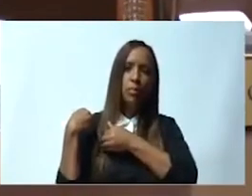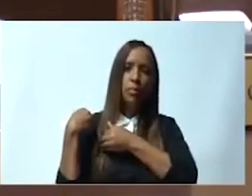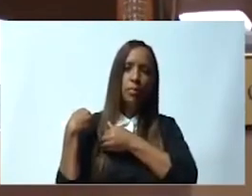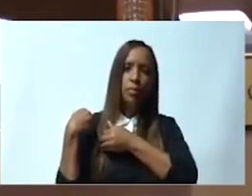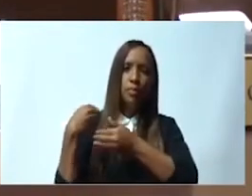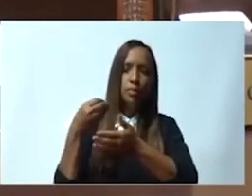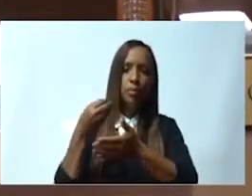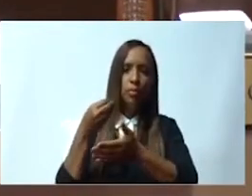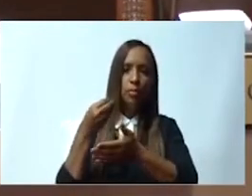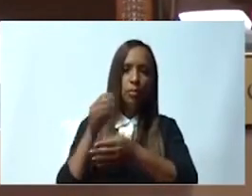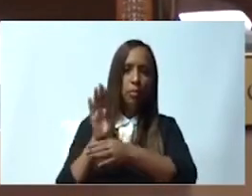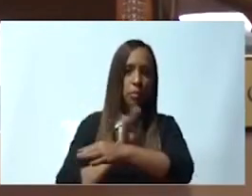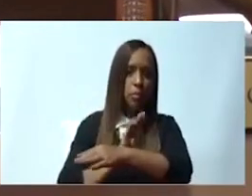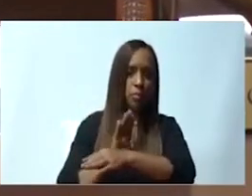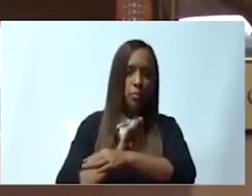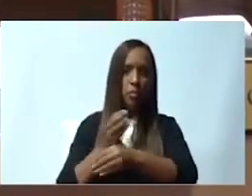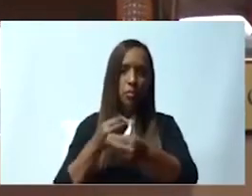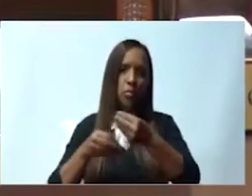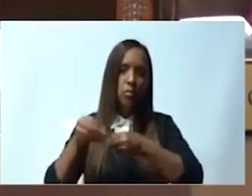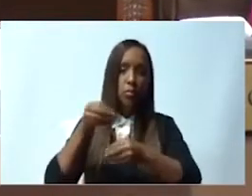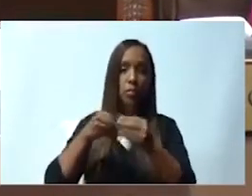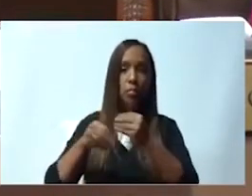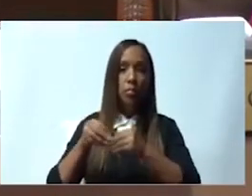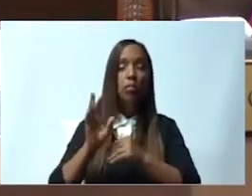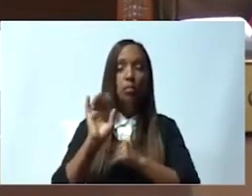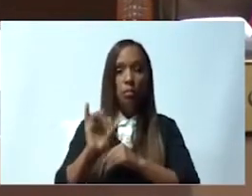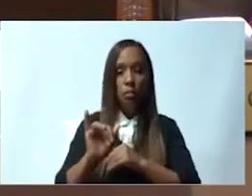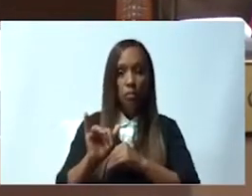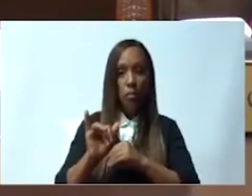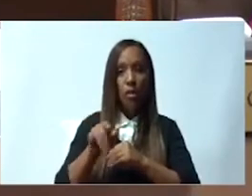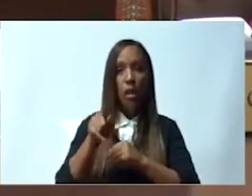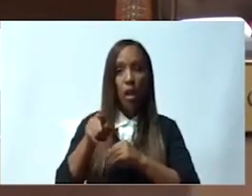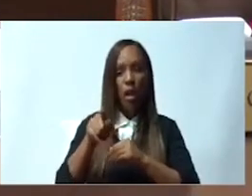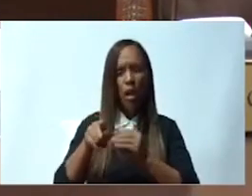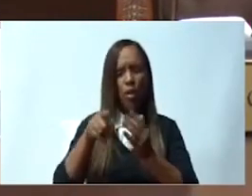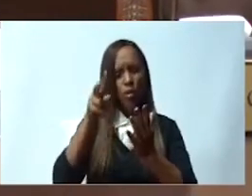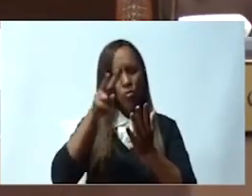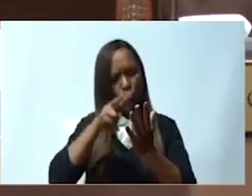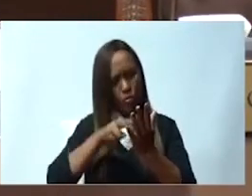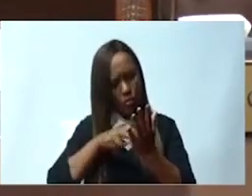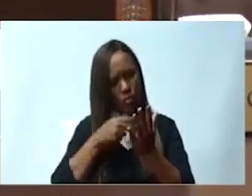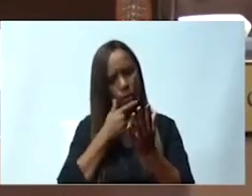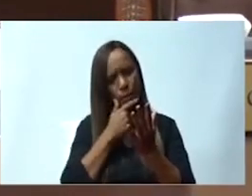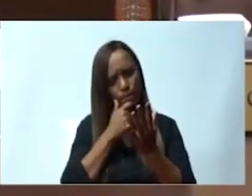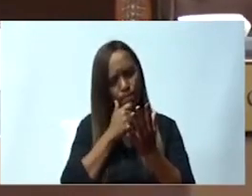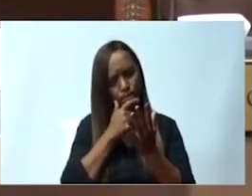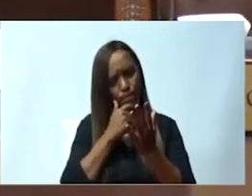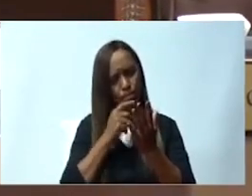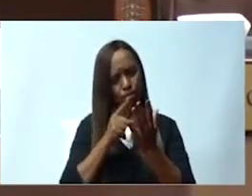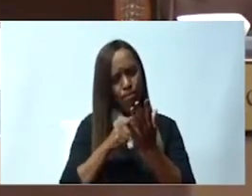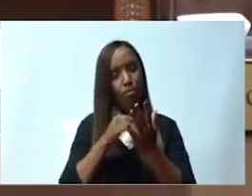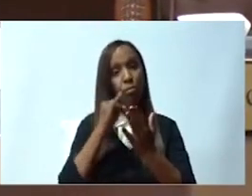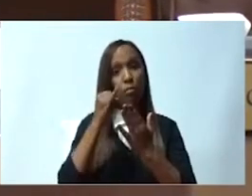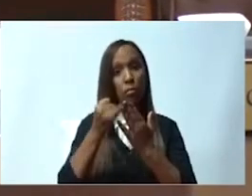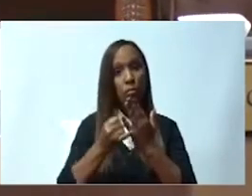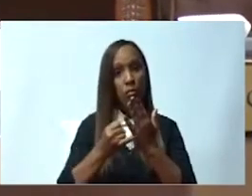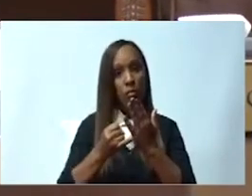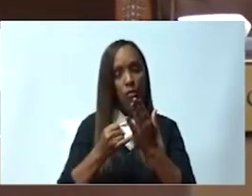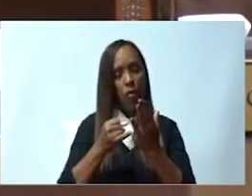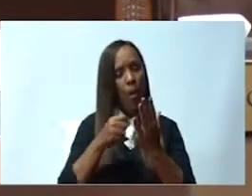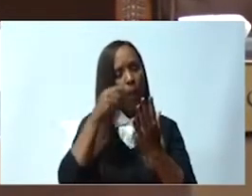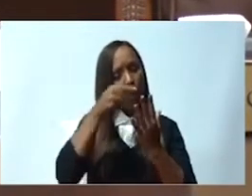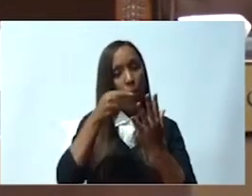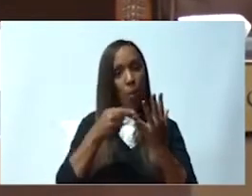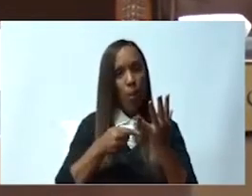un informe corto. Entonces, vamos a solicitar que se libere de lectura